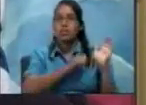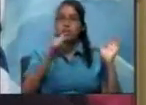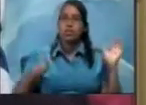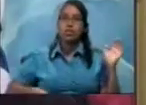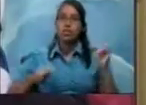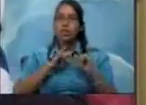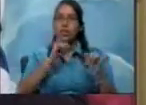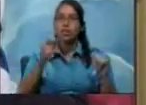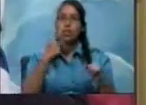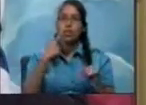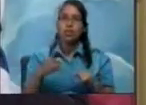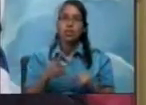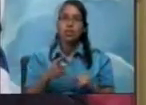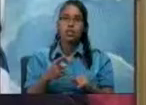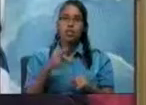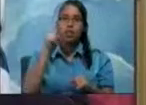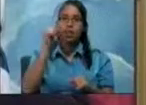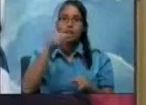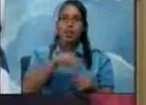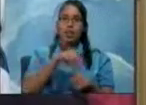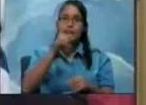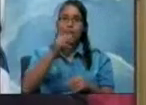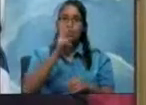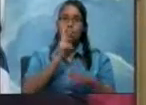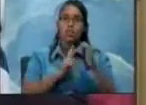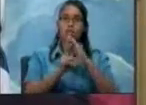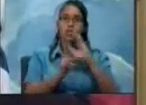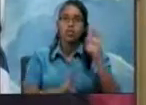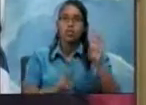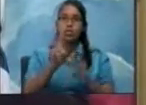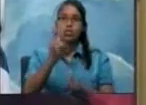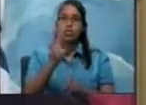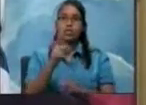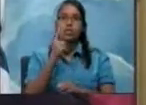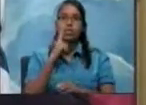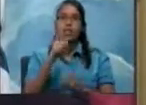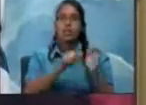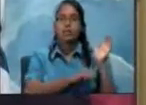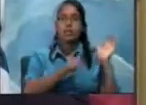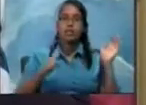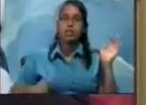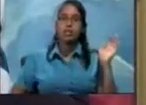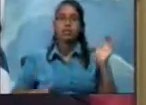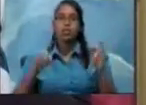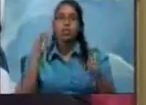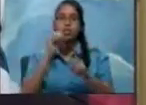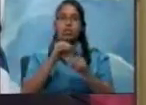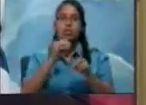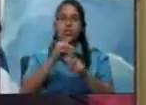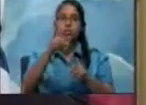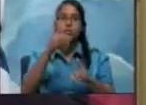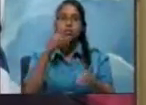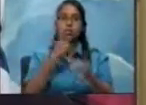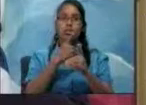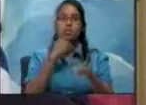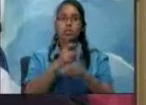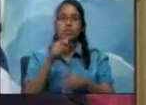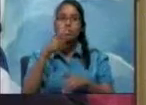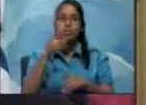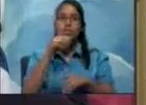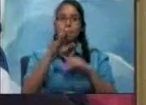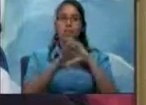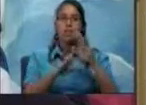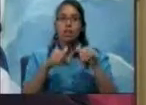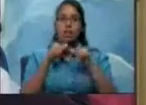dicho eh en el verso 12 el señor llama a los discípulos después que pisan Tierra